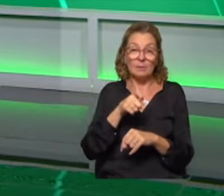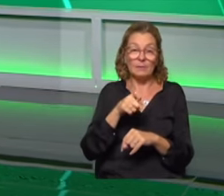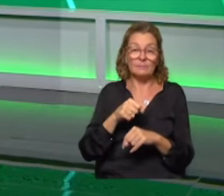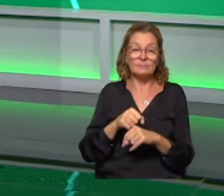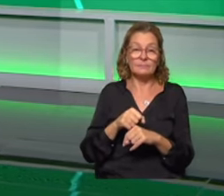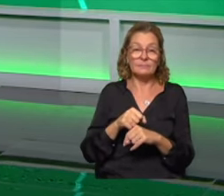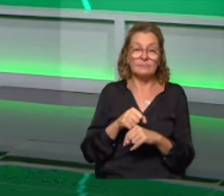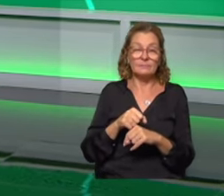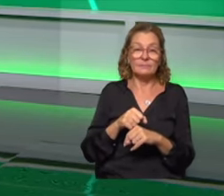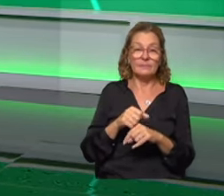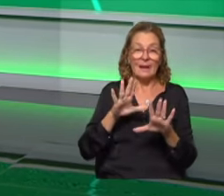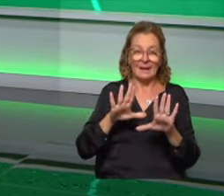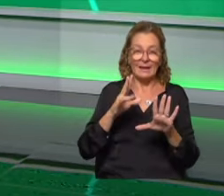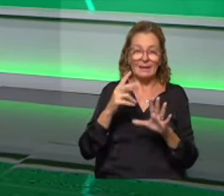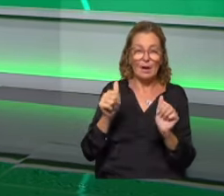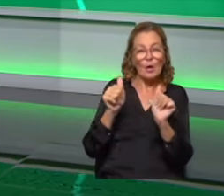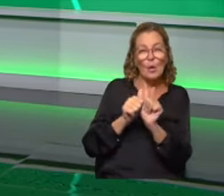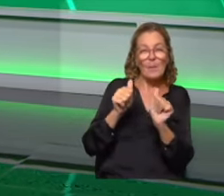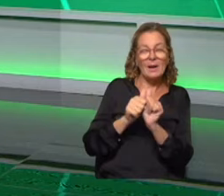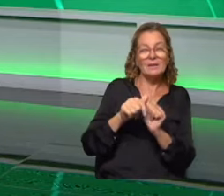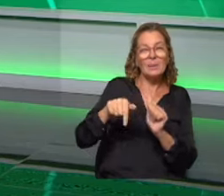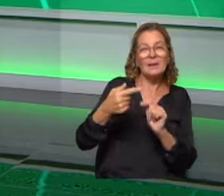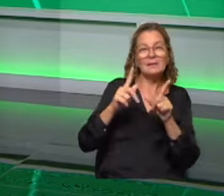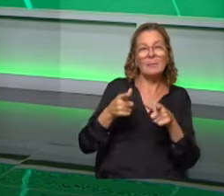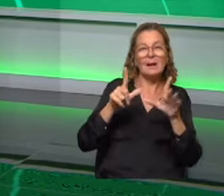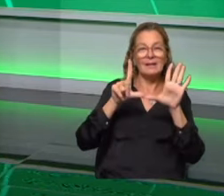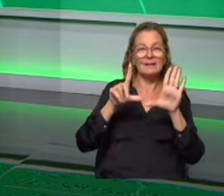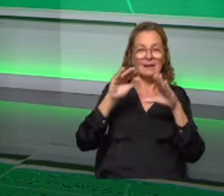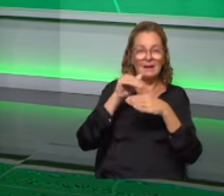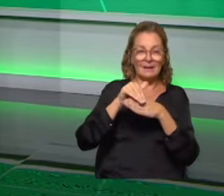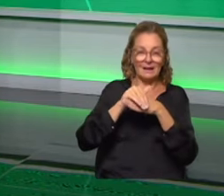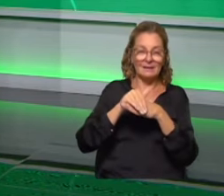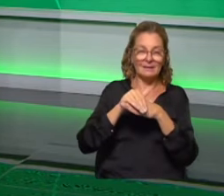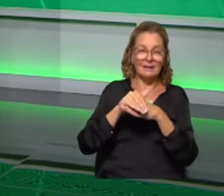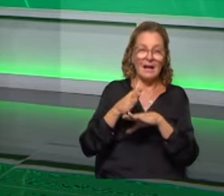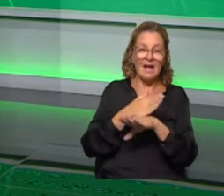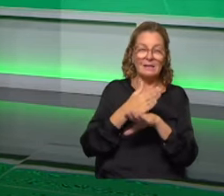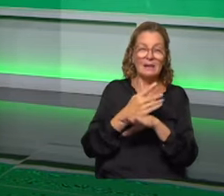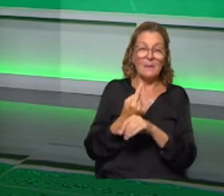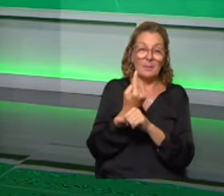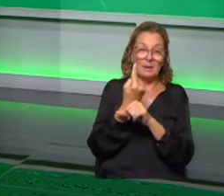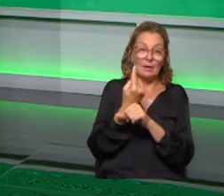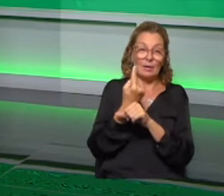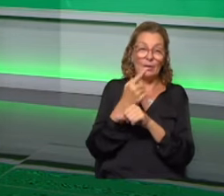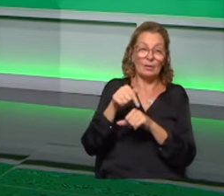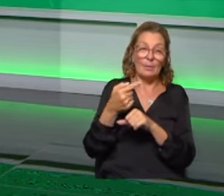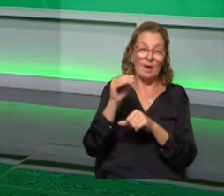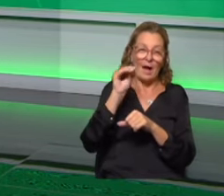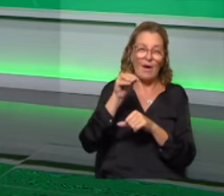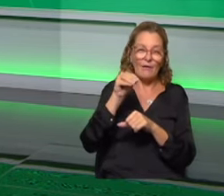que les pedimos que se queden y nos acompañen mañana también a las 19 horas. Y aparte temprano estará la primera edición como siempre y hay un